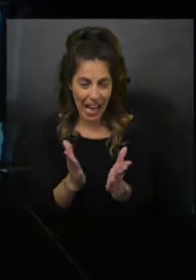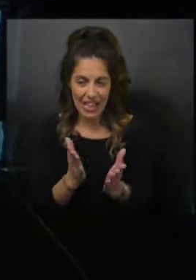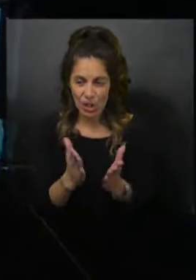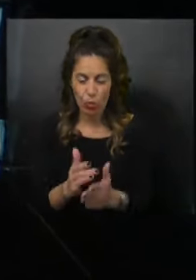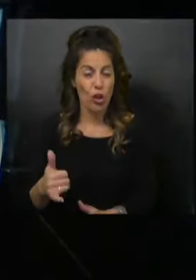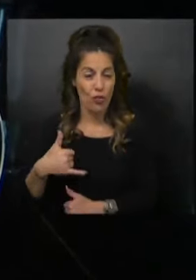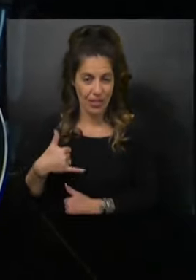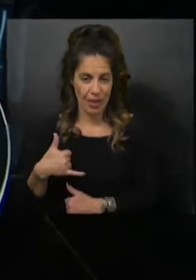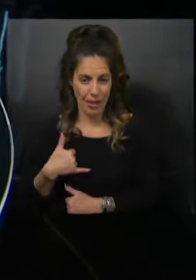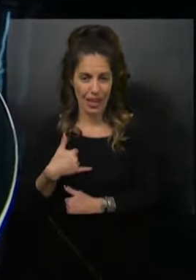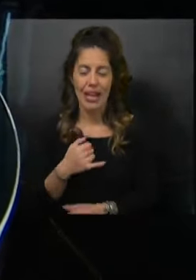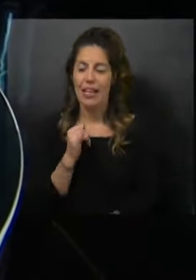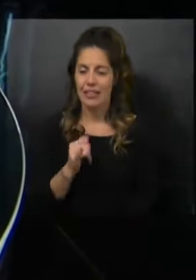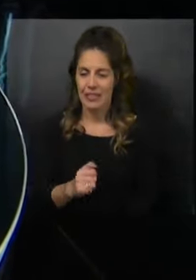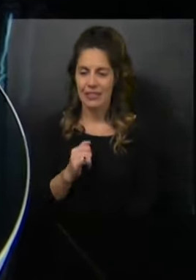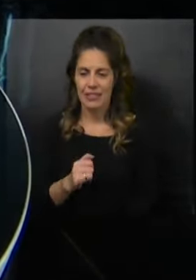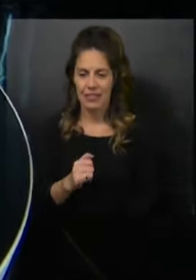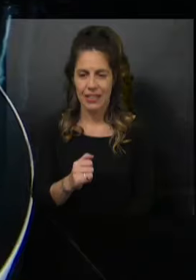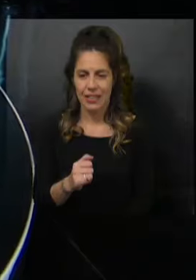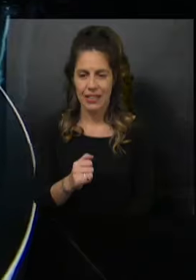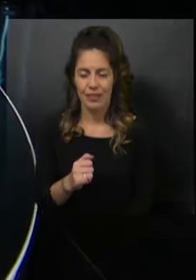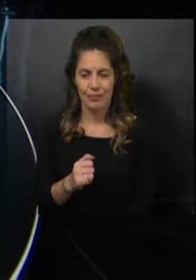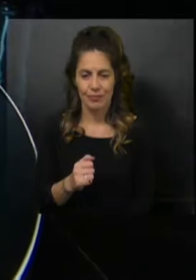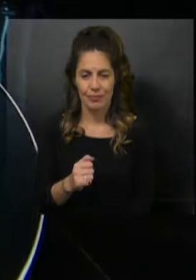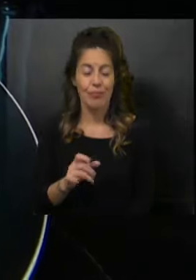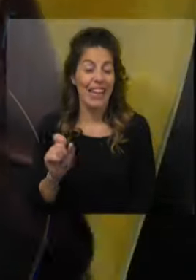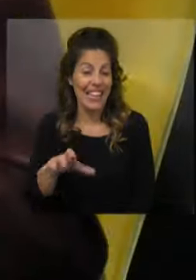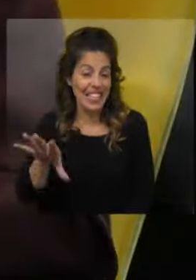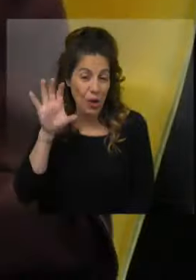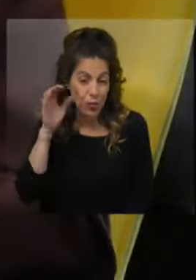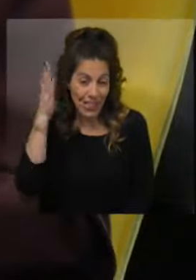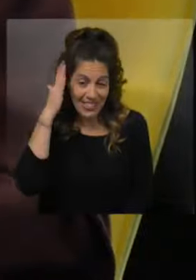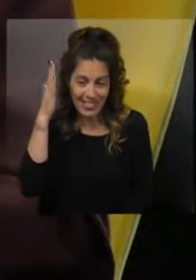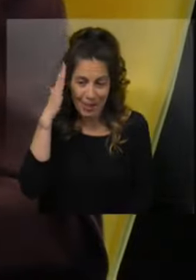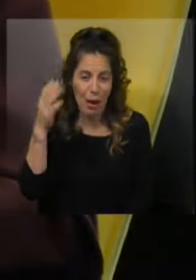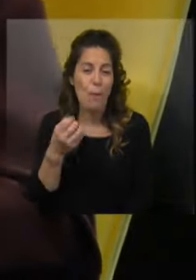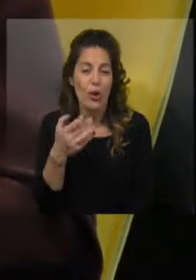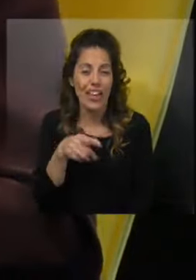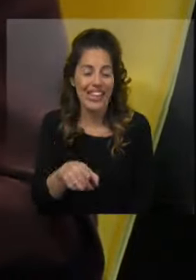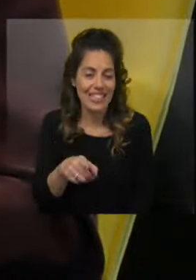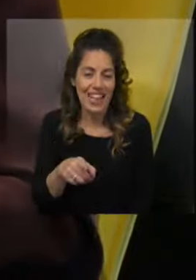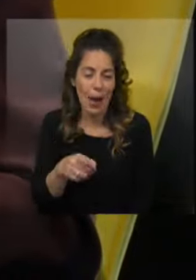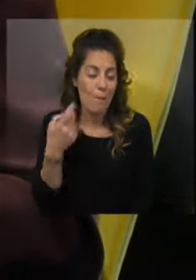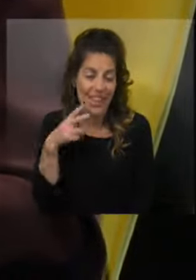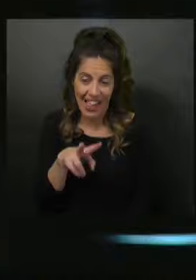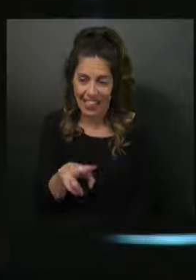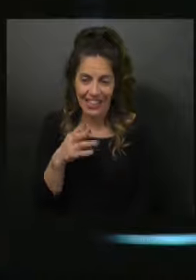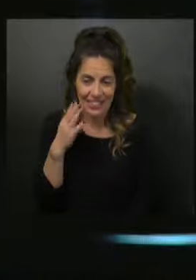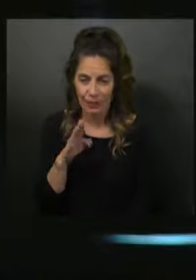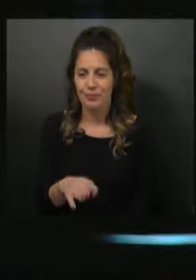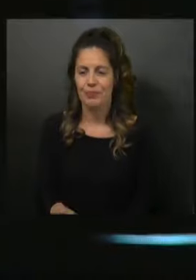fuerzas armadas Sí yo me refiero en sentido para que quienes están escuchando sepan Por qué tenés Esa esa